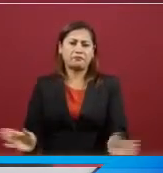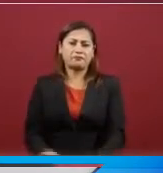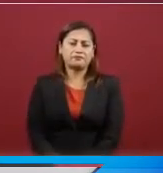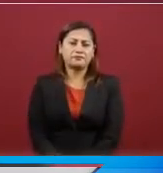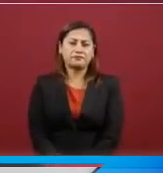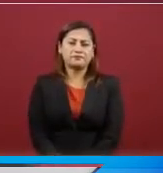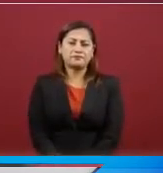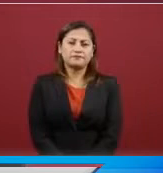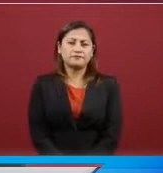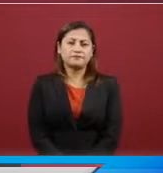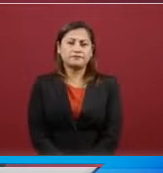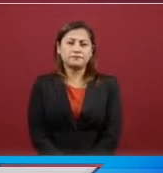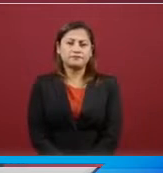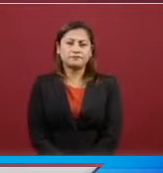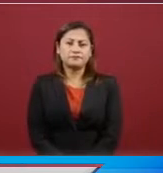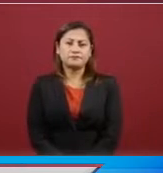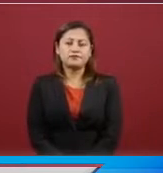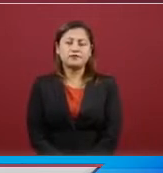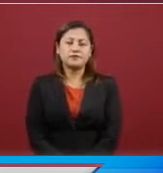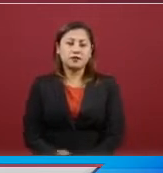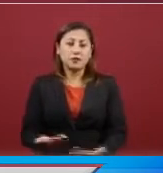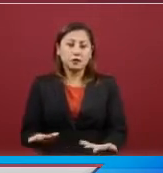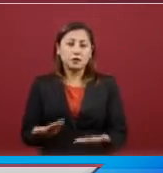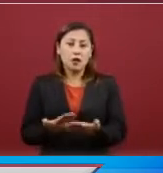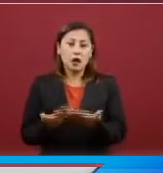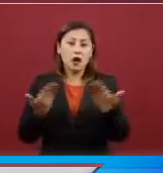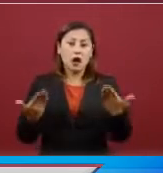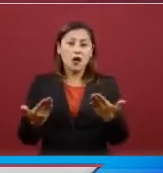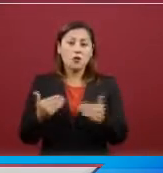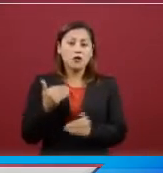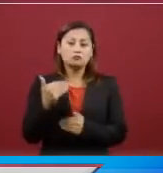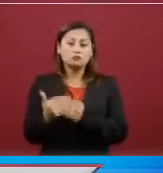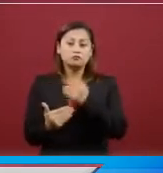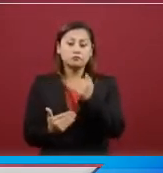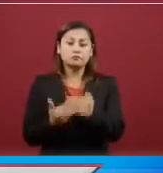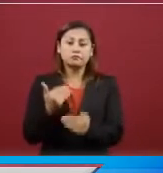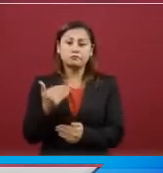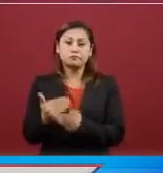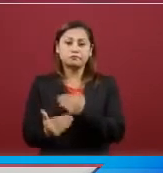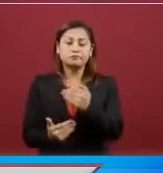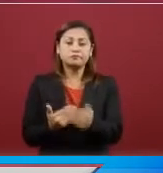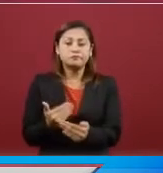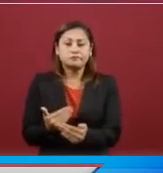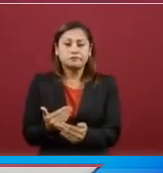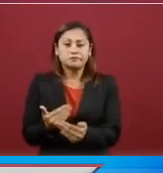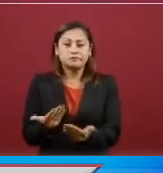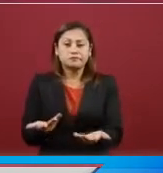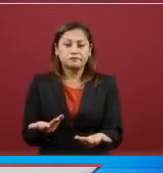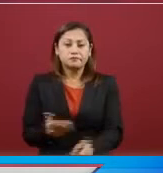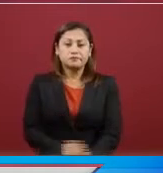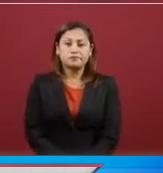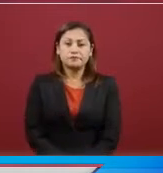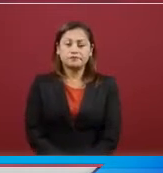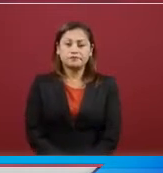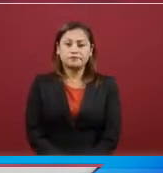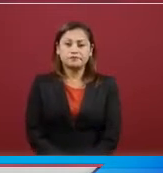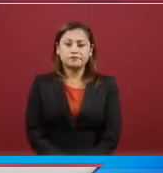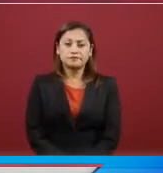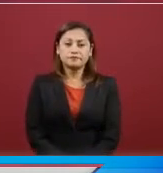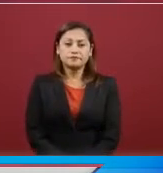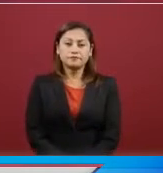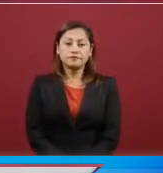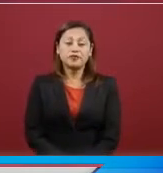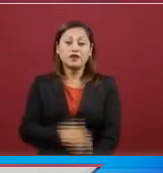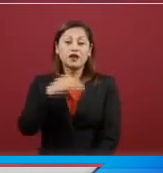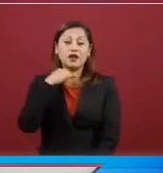no se tenía como prioridad la seguridad, sino el facilitar negocios al amparo del poder, por lo que refleja un avance muy importante el no ser cómplice